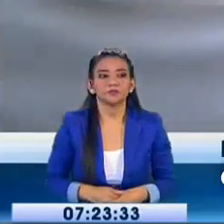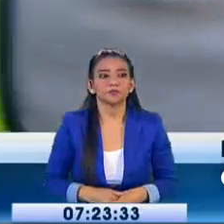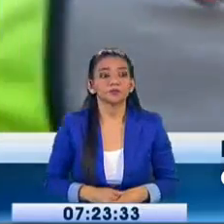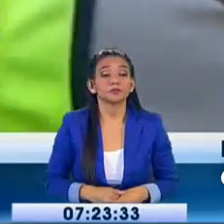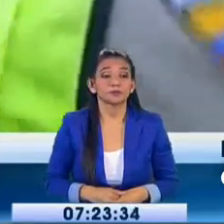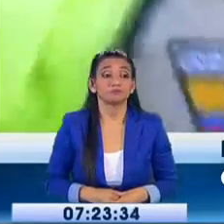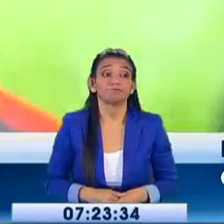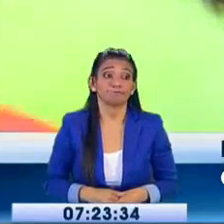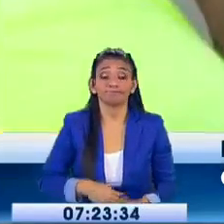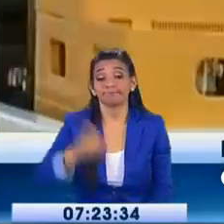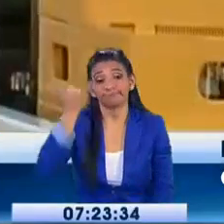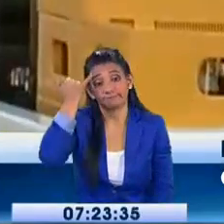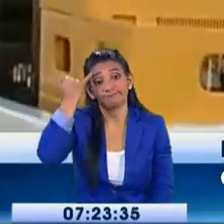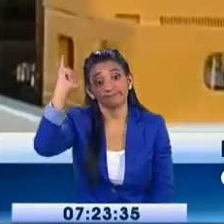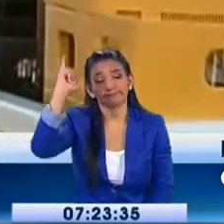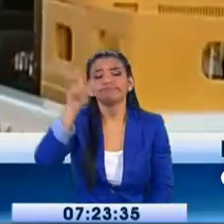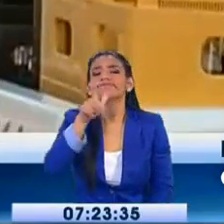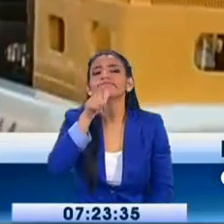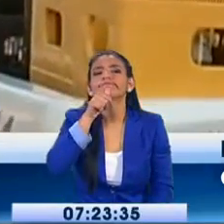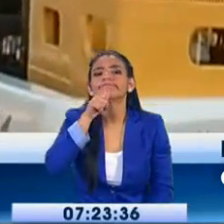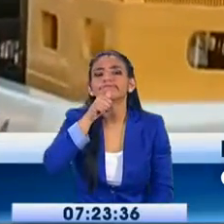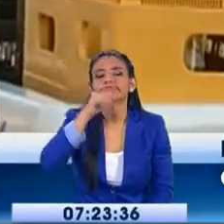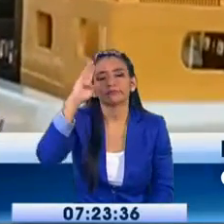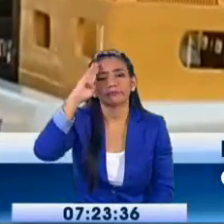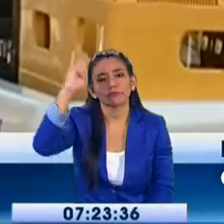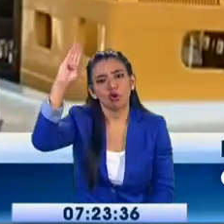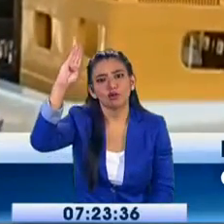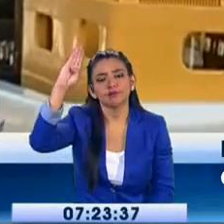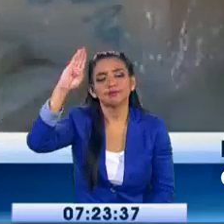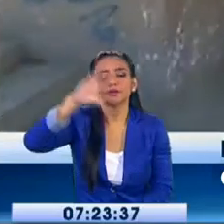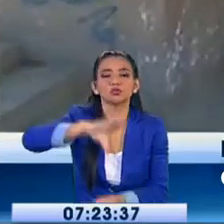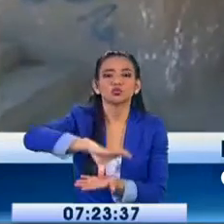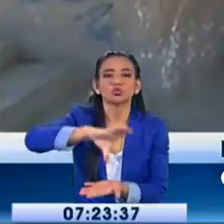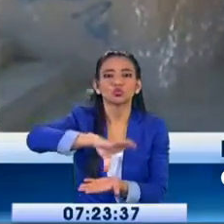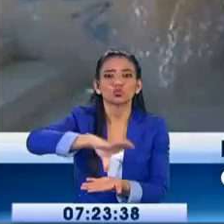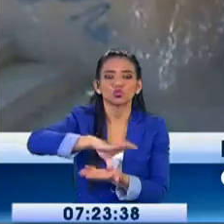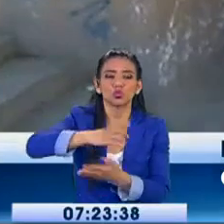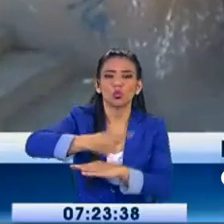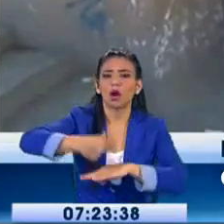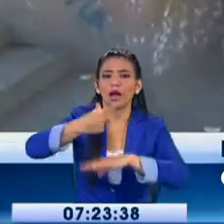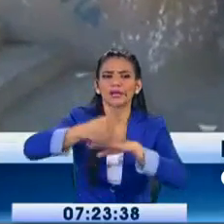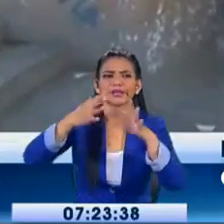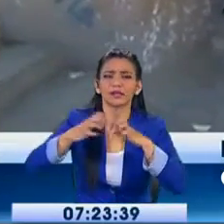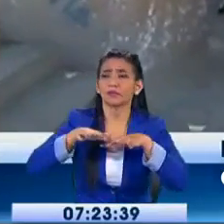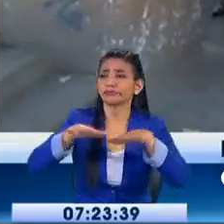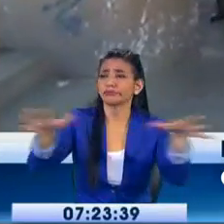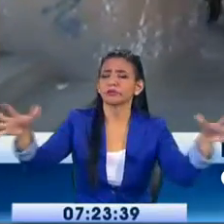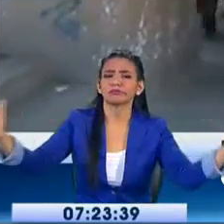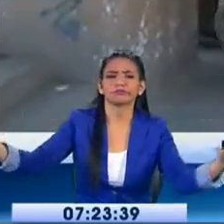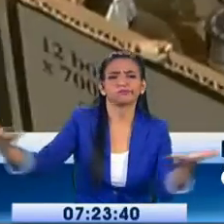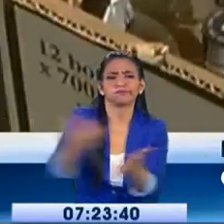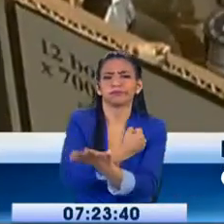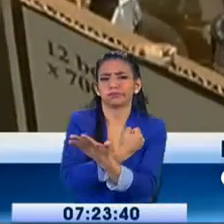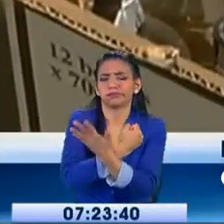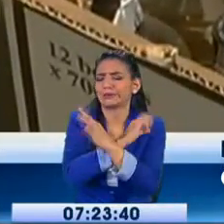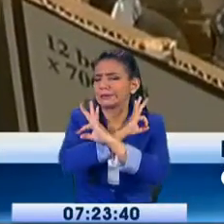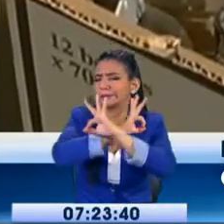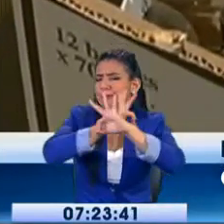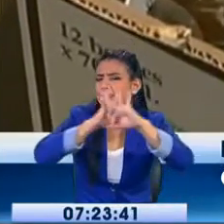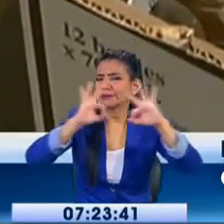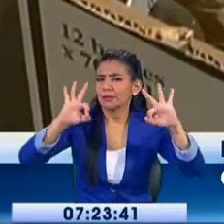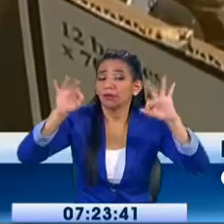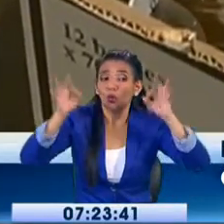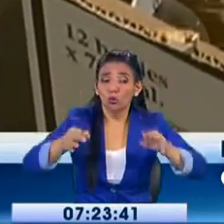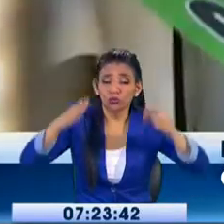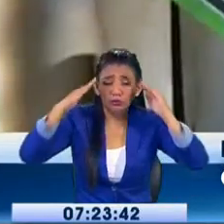La iniciativa estaba encabezada por la Intendencia del Guayas, que buscaba limpiar por completo la zona, ya que las autoridades actualmente apuntan